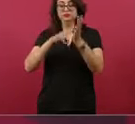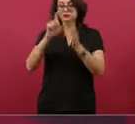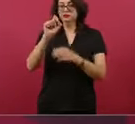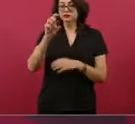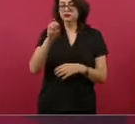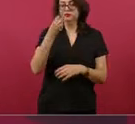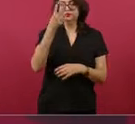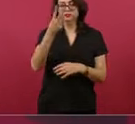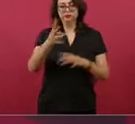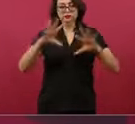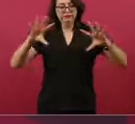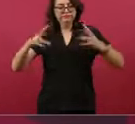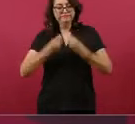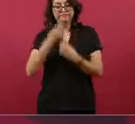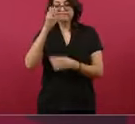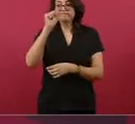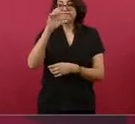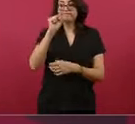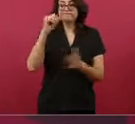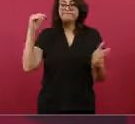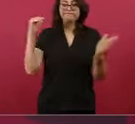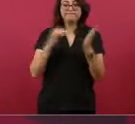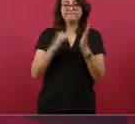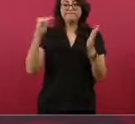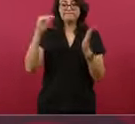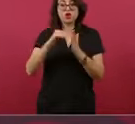más de 60 mil millones de dólares.